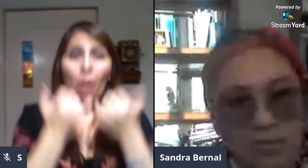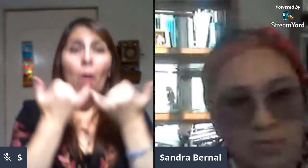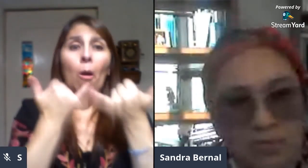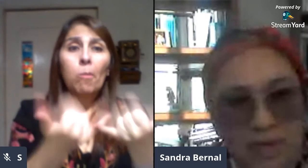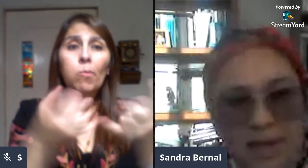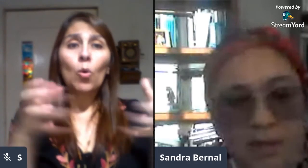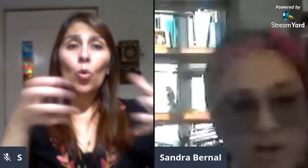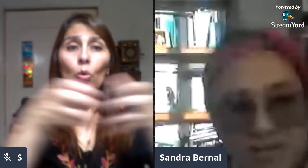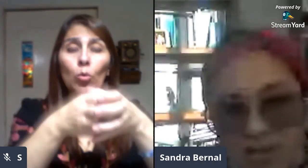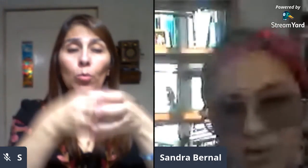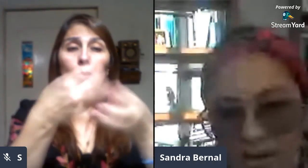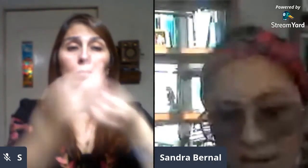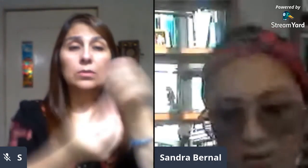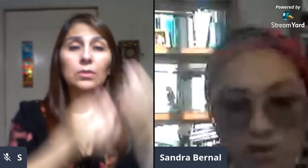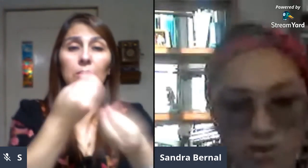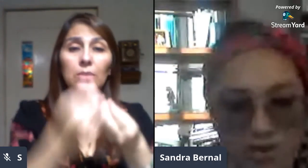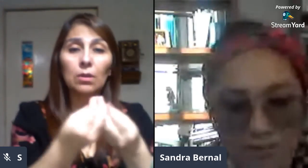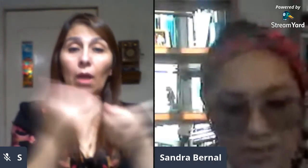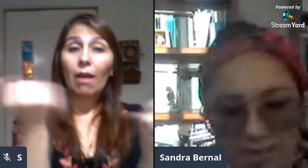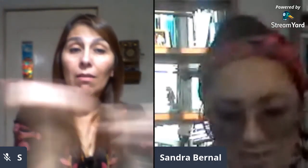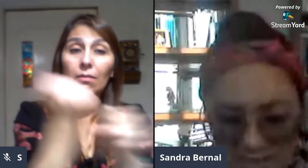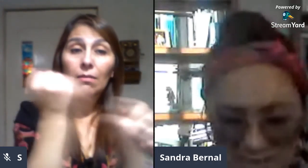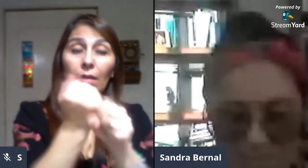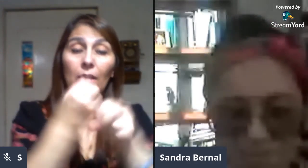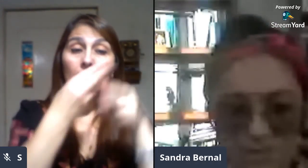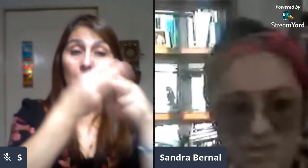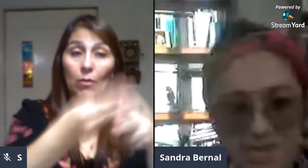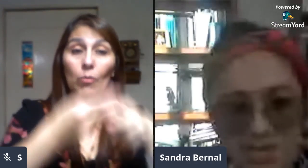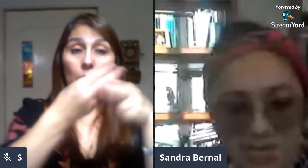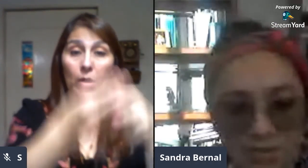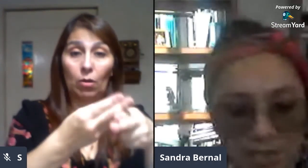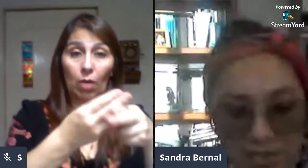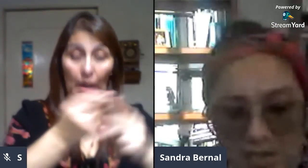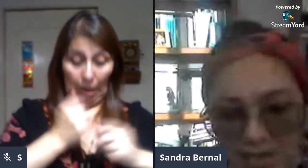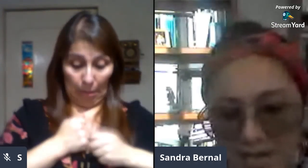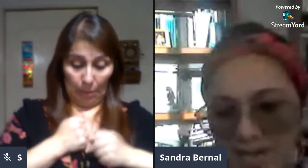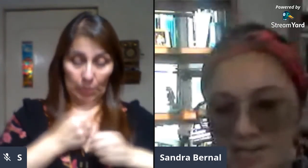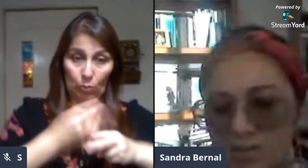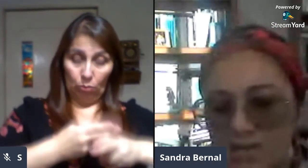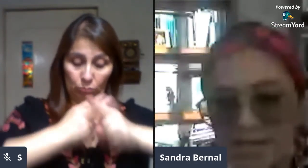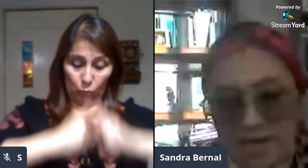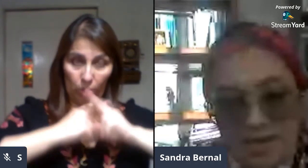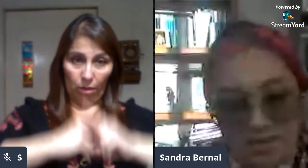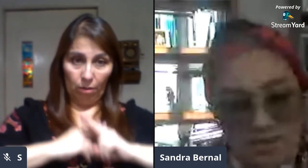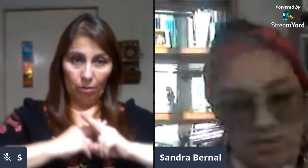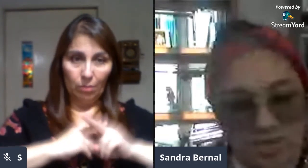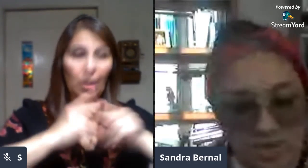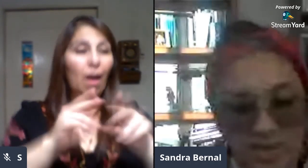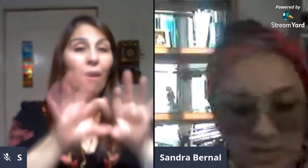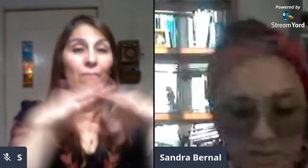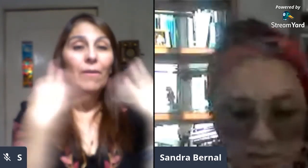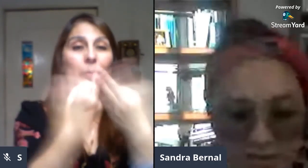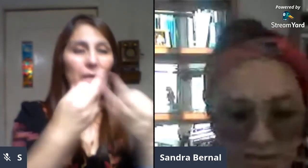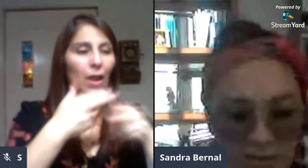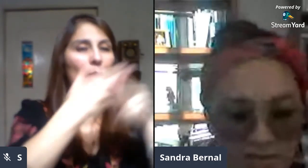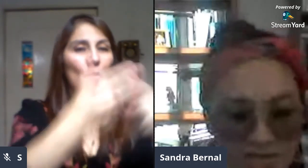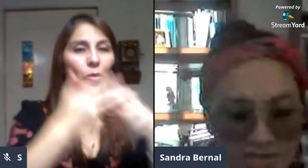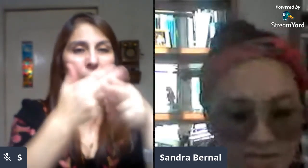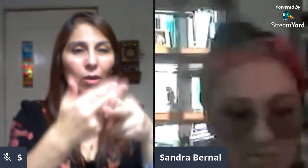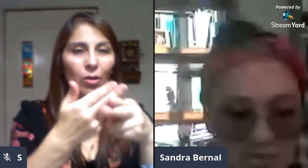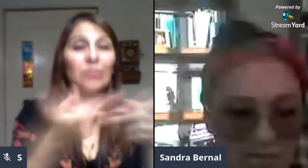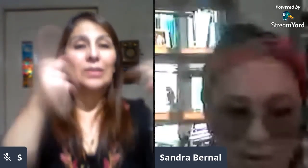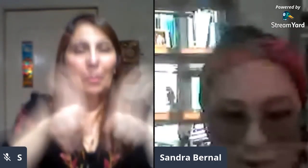ejerciendo labores de cuidado, no solamente hacia ellas mismas y hacia su familia, sino hacia la sociedad, en